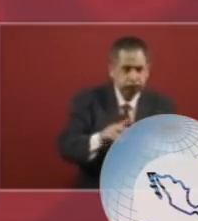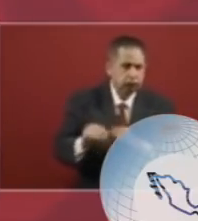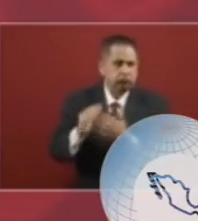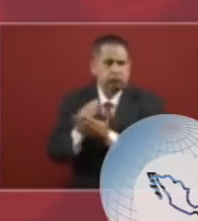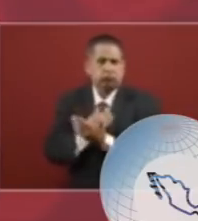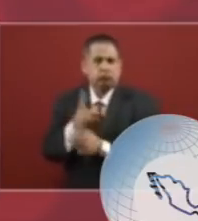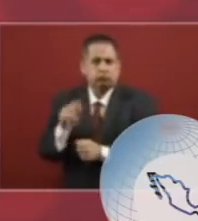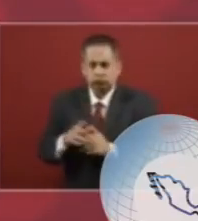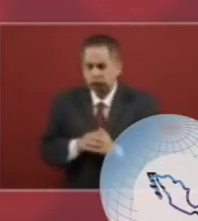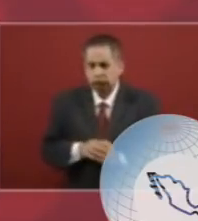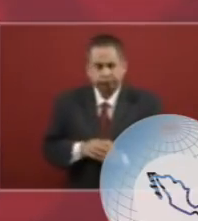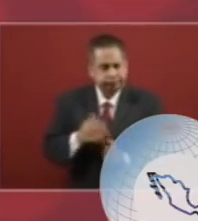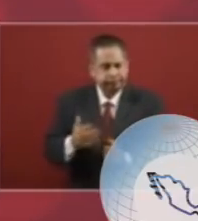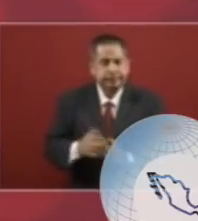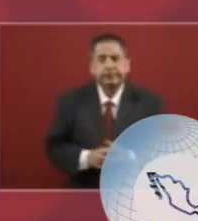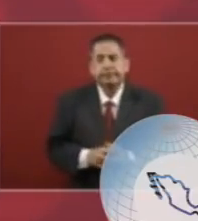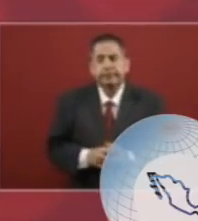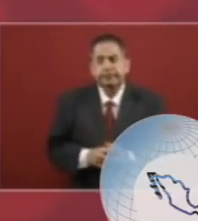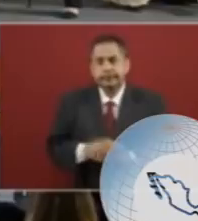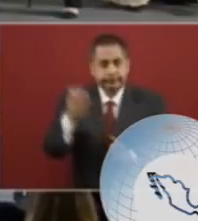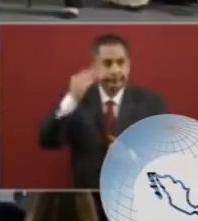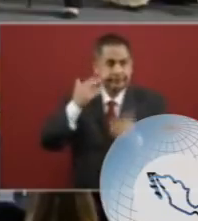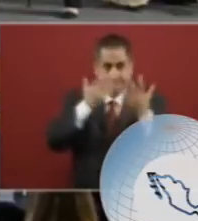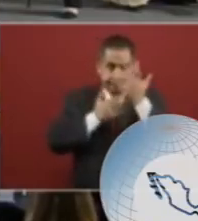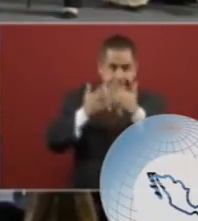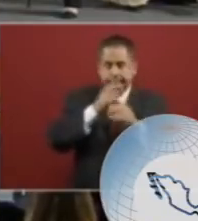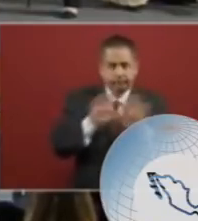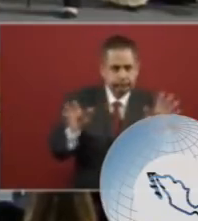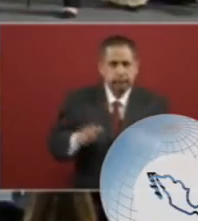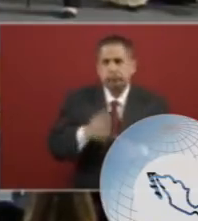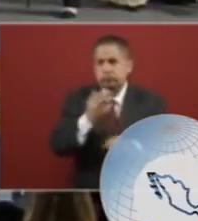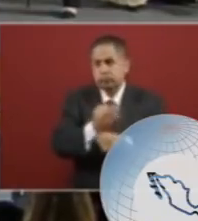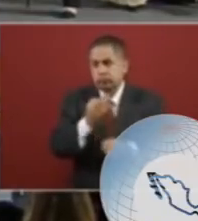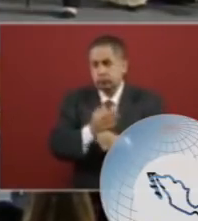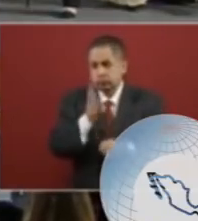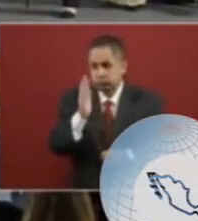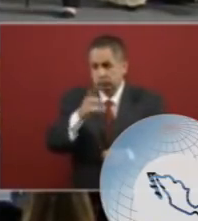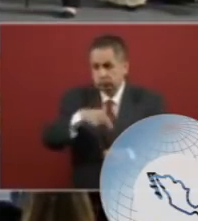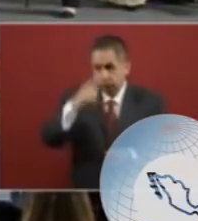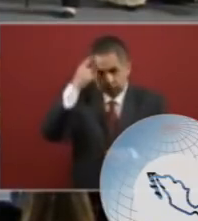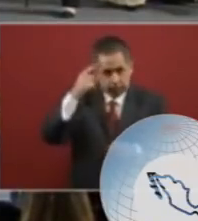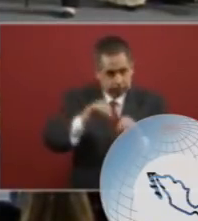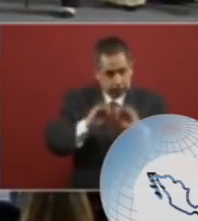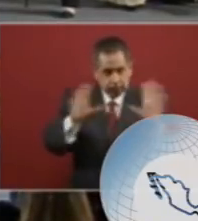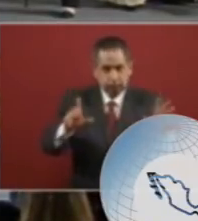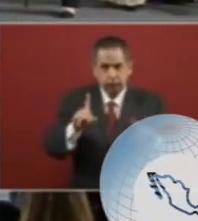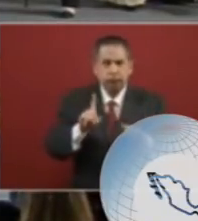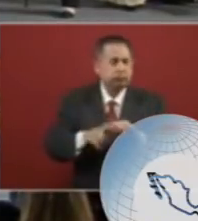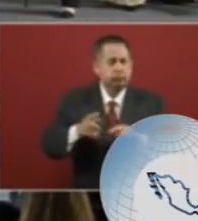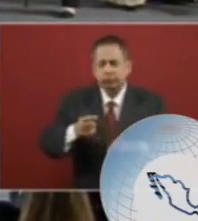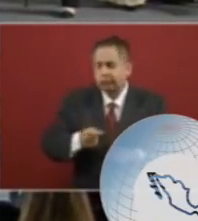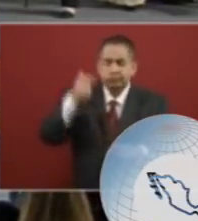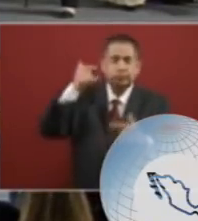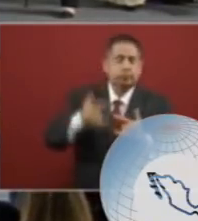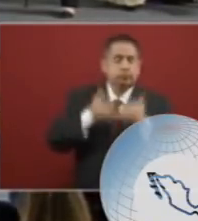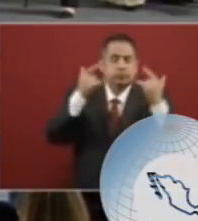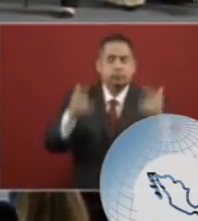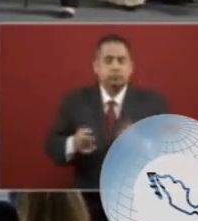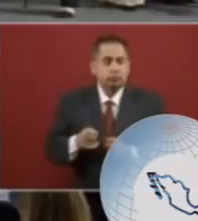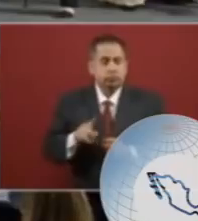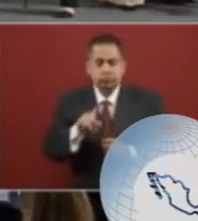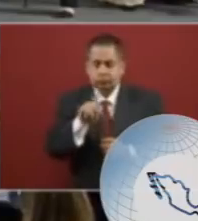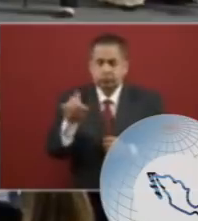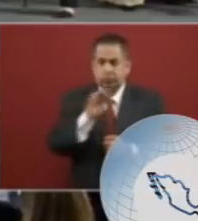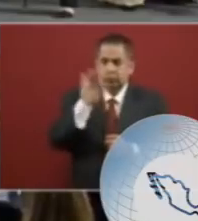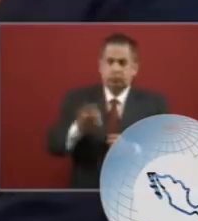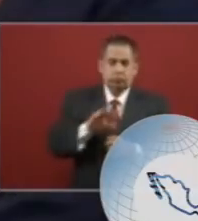en la sociedad al principio. También lo que hicimos, ustedes lo tienen muy claro, es un hecho histórico de hacer públicas el